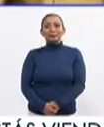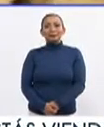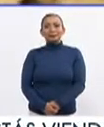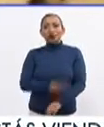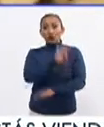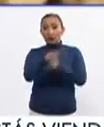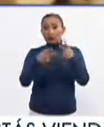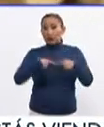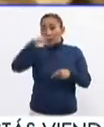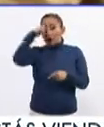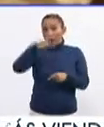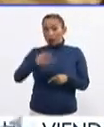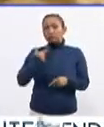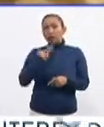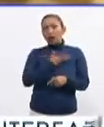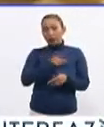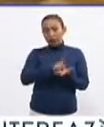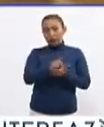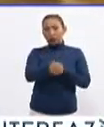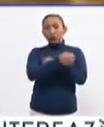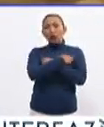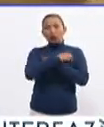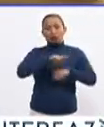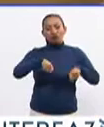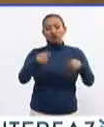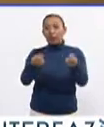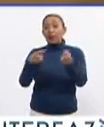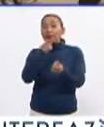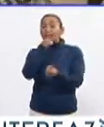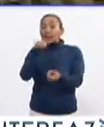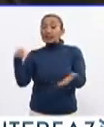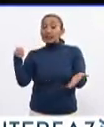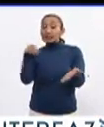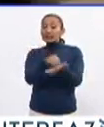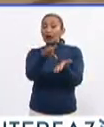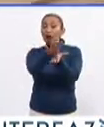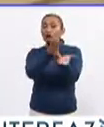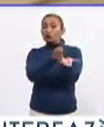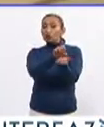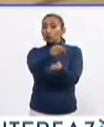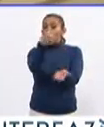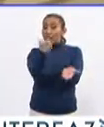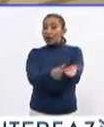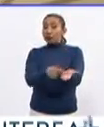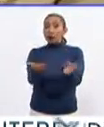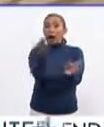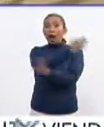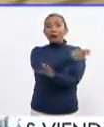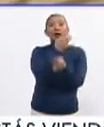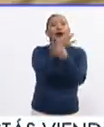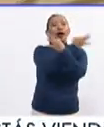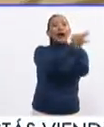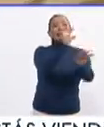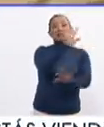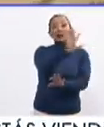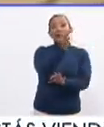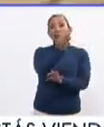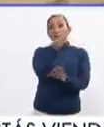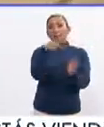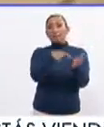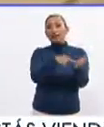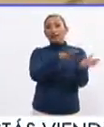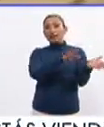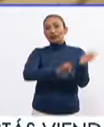Todos los mexicanos tienen derecho a recibir educación. Así lo establece nuestra Constitución desde que se promulgó el 5 de febrero